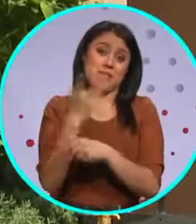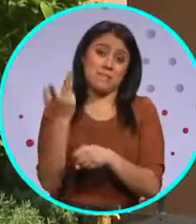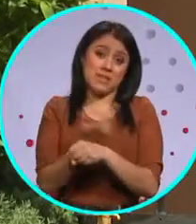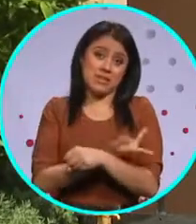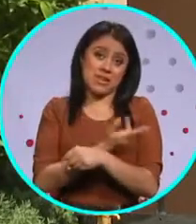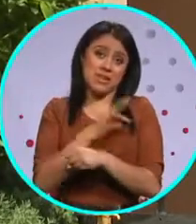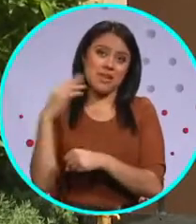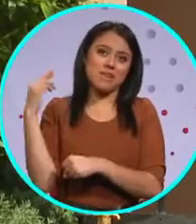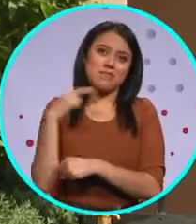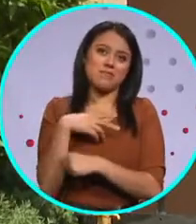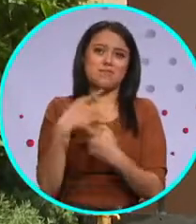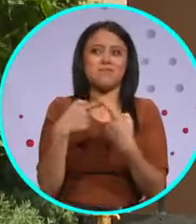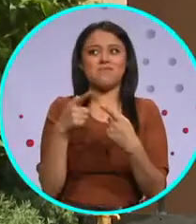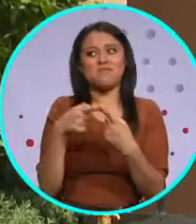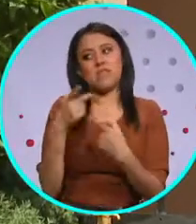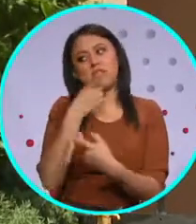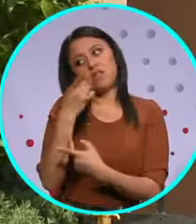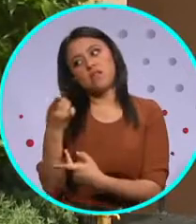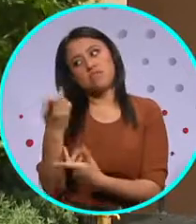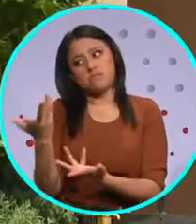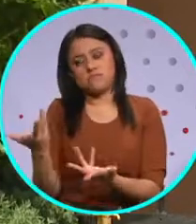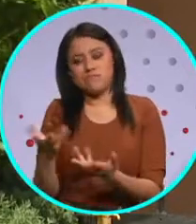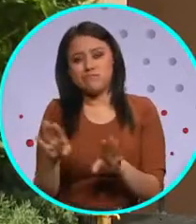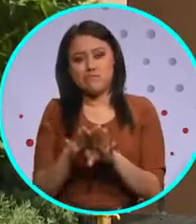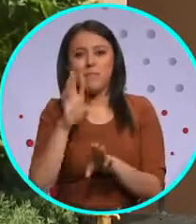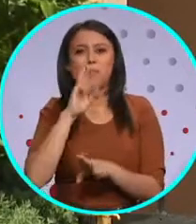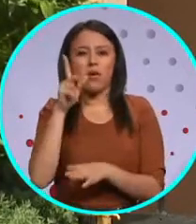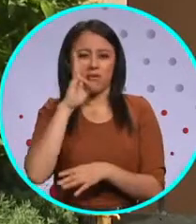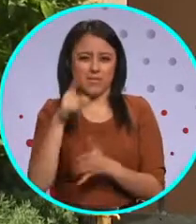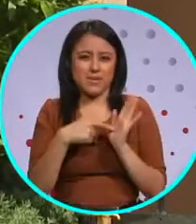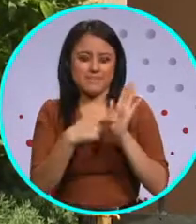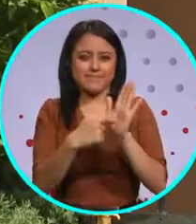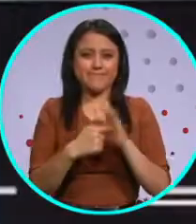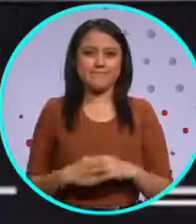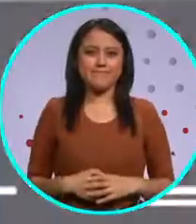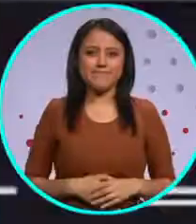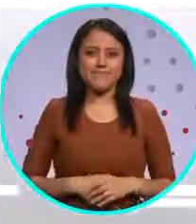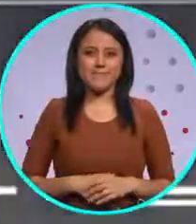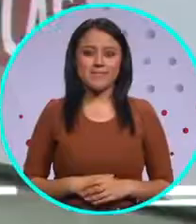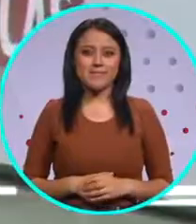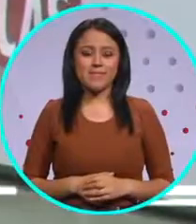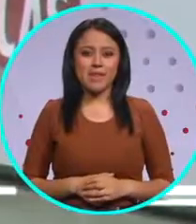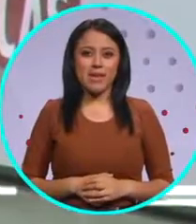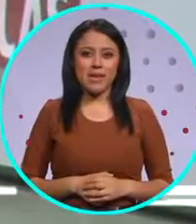atienden lo hacen con condicionamientos pero no le quiero platicar más mejor vamos a ver este caso